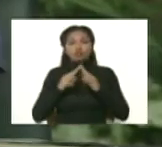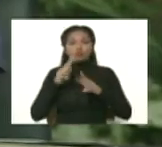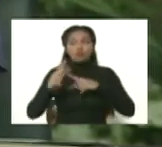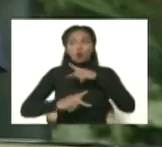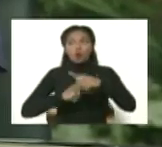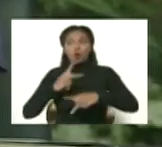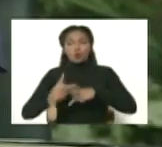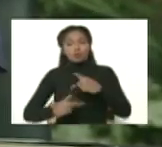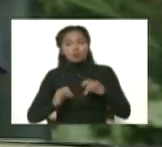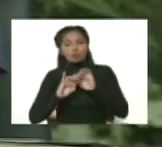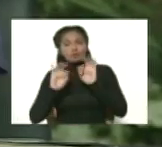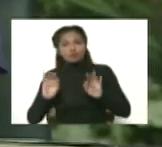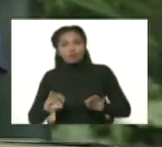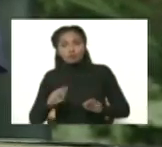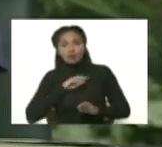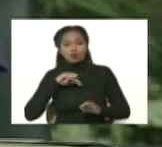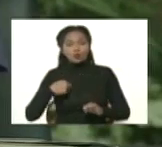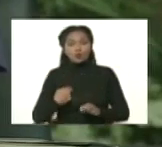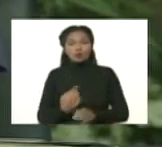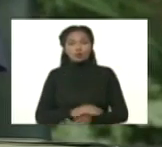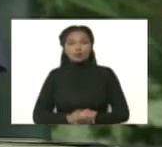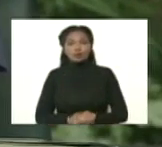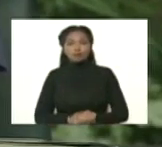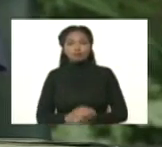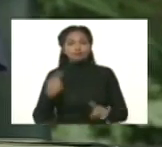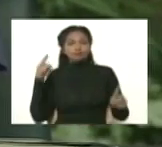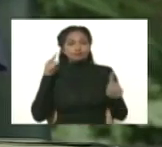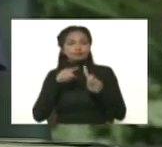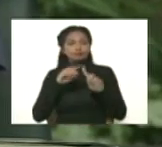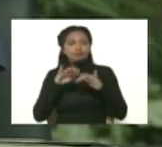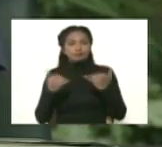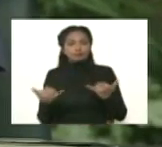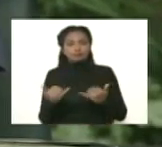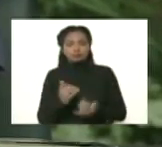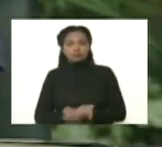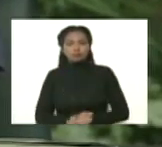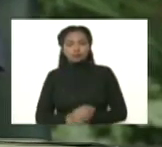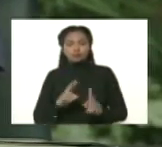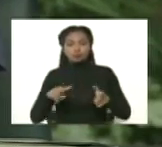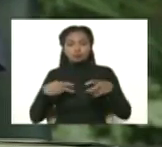productivo. Nuestras metas,